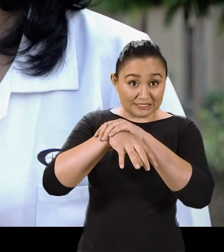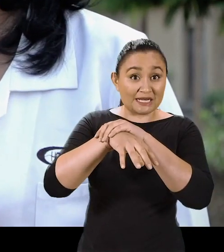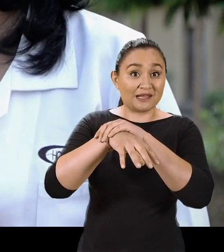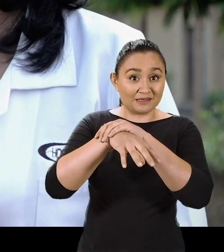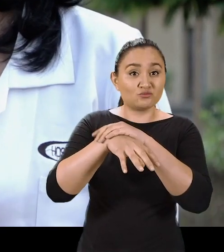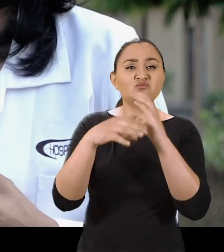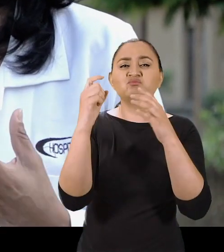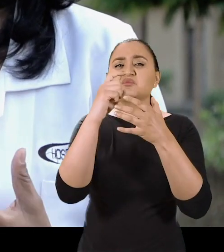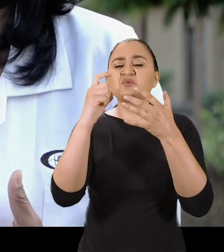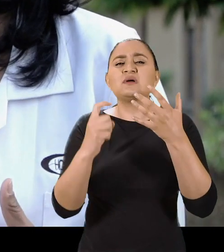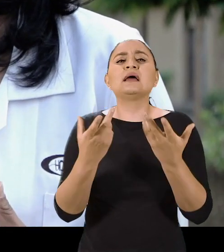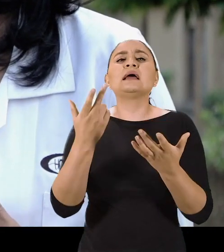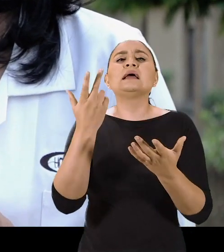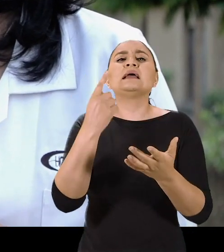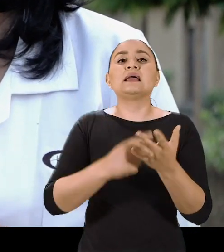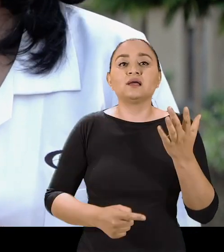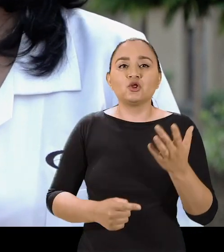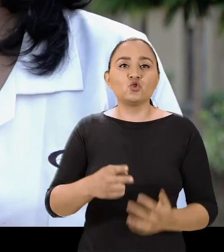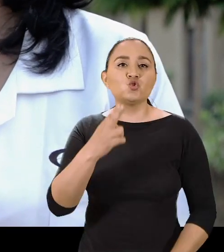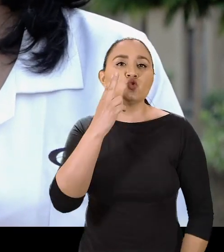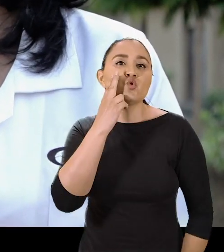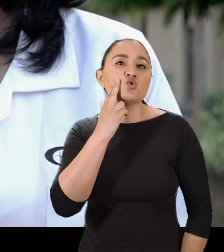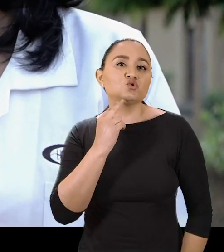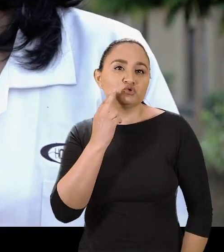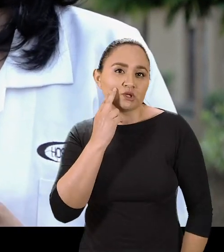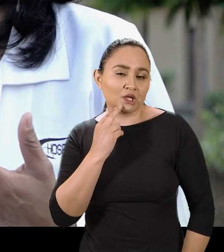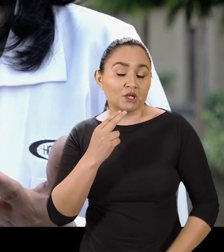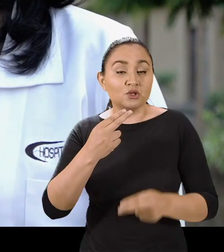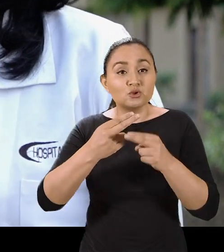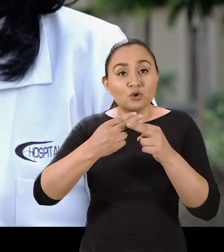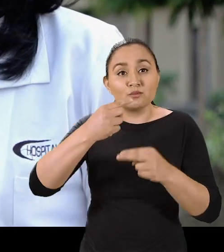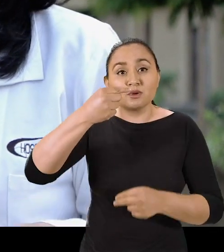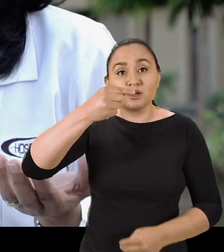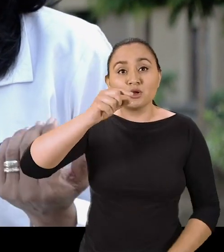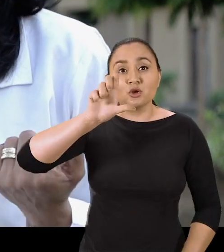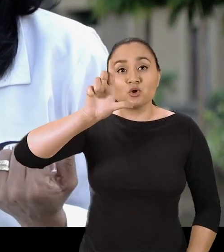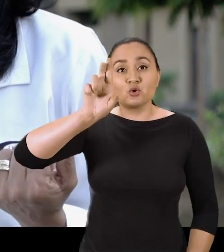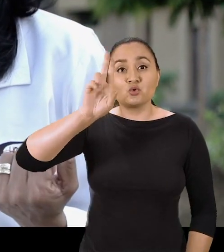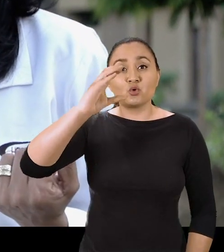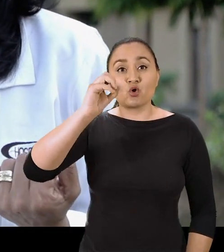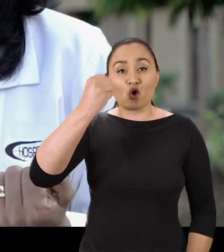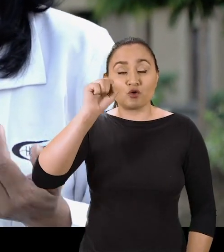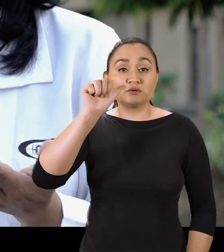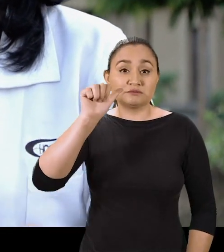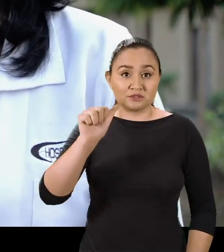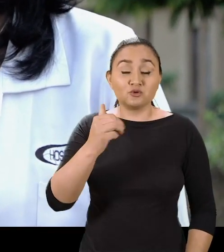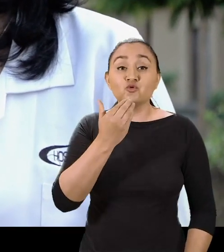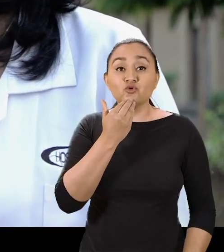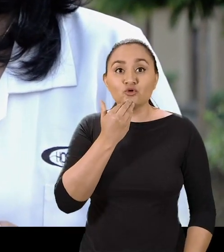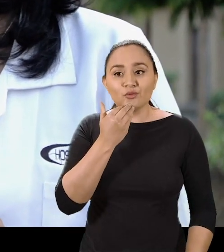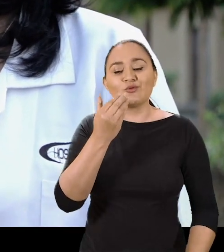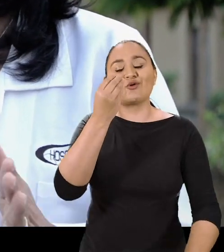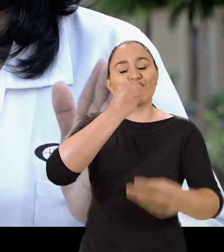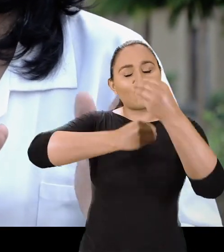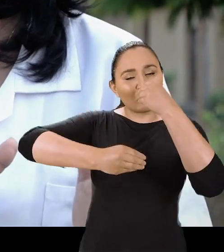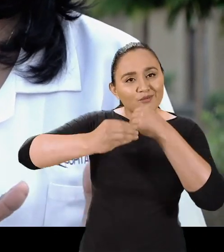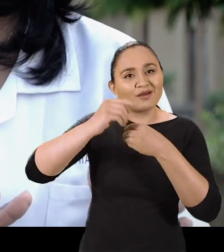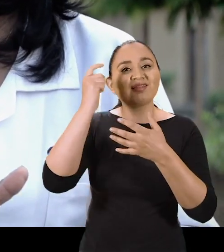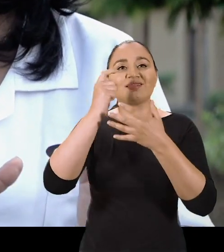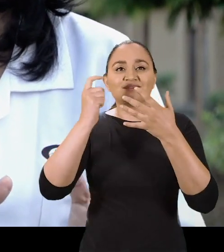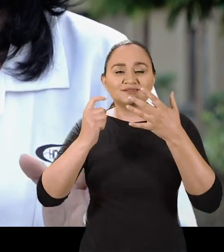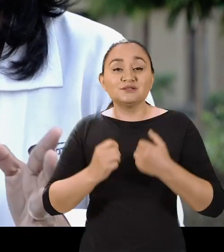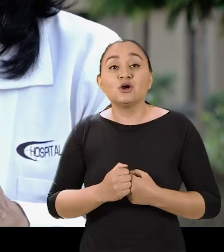cerebro para optimizar se es la glucosa y la glucosa la obtenemos por medio de los alimentos y